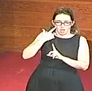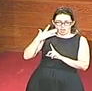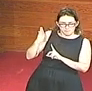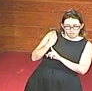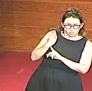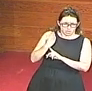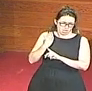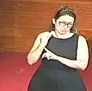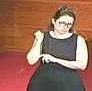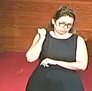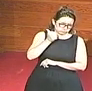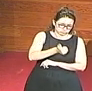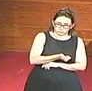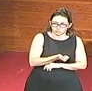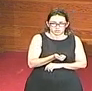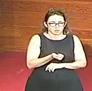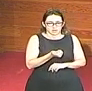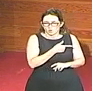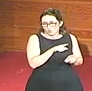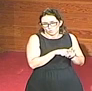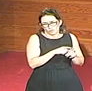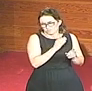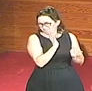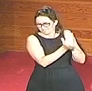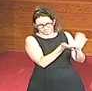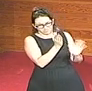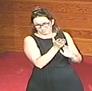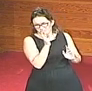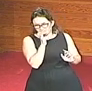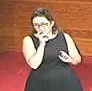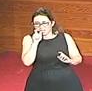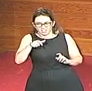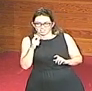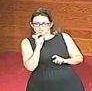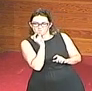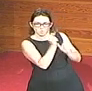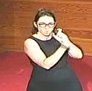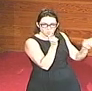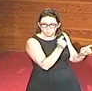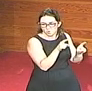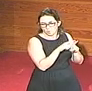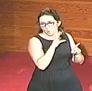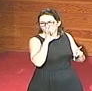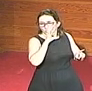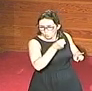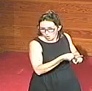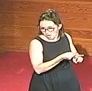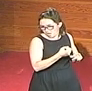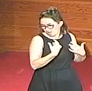tiempo, la trataron muy mal, la llamaban bruja directamente en algunas